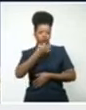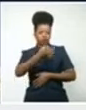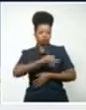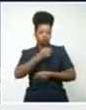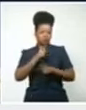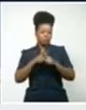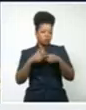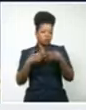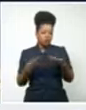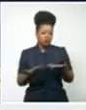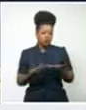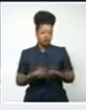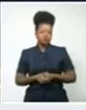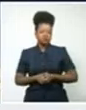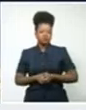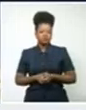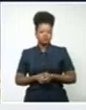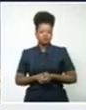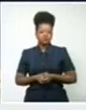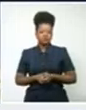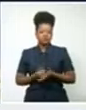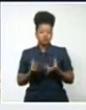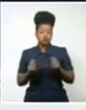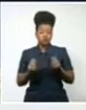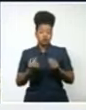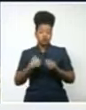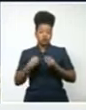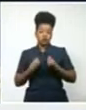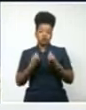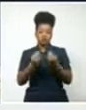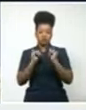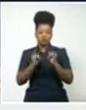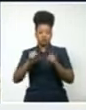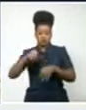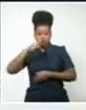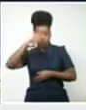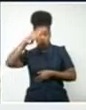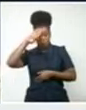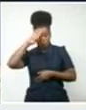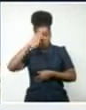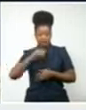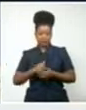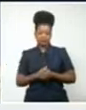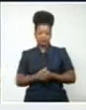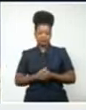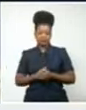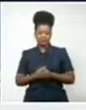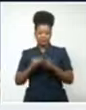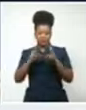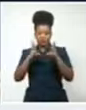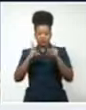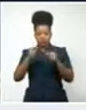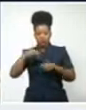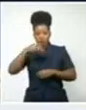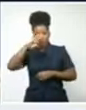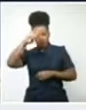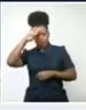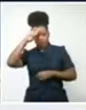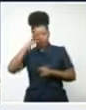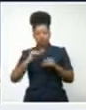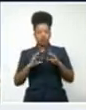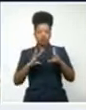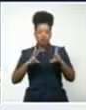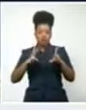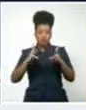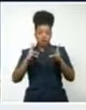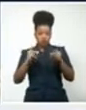porque muchas veces, cuando uno da los datos de Cuba y sobre todo estos resultados, que tengamos,